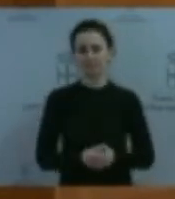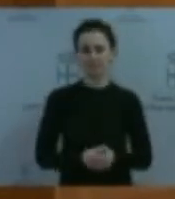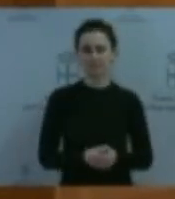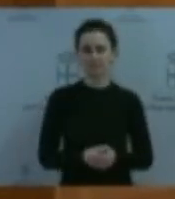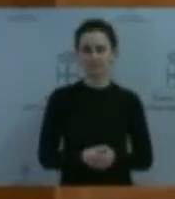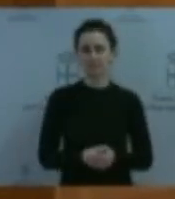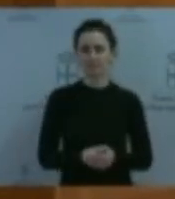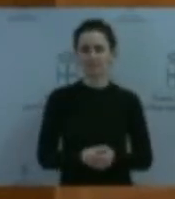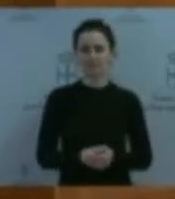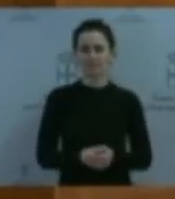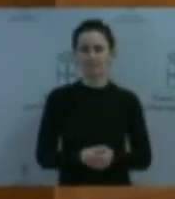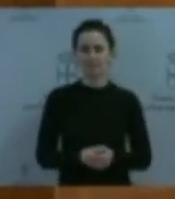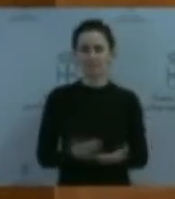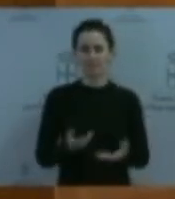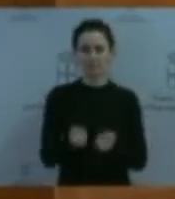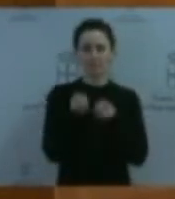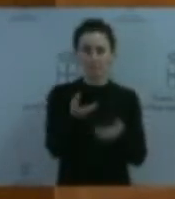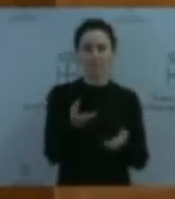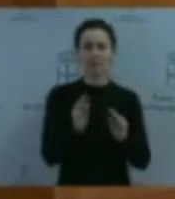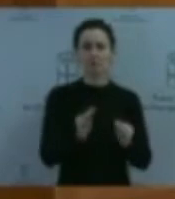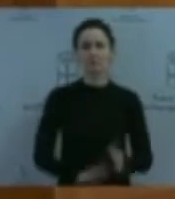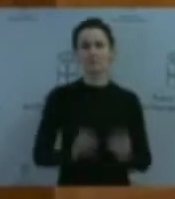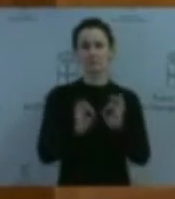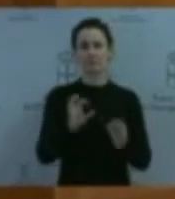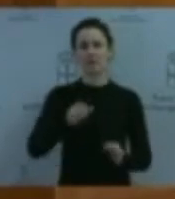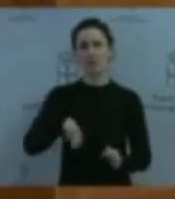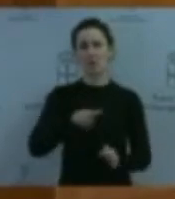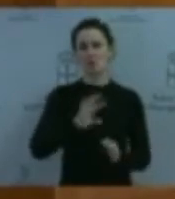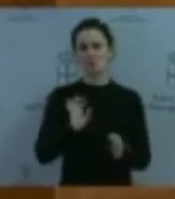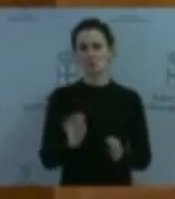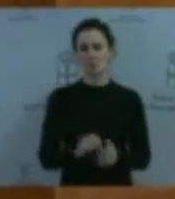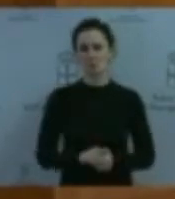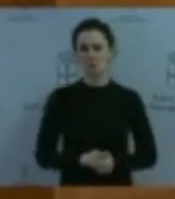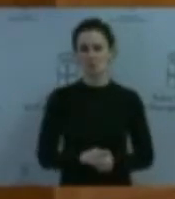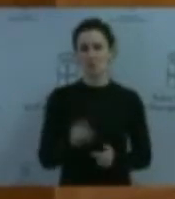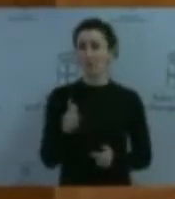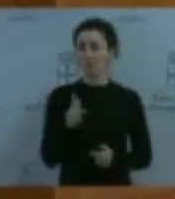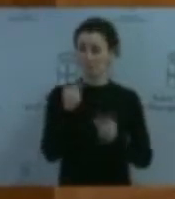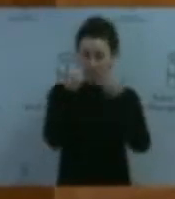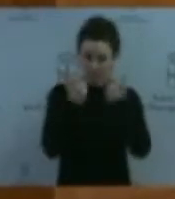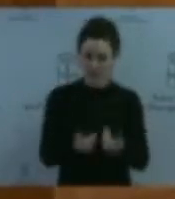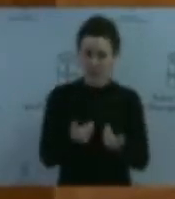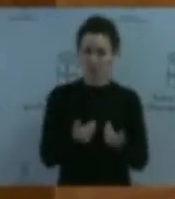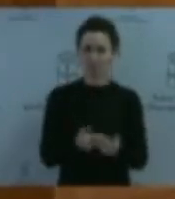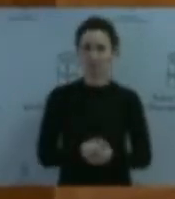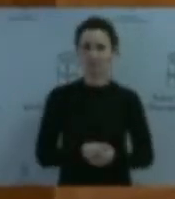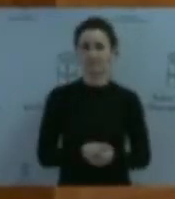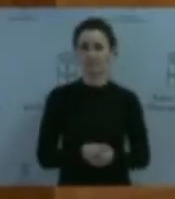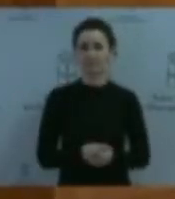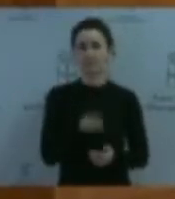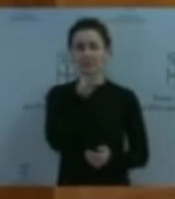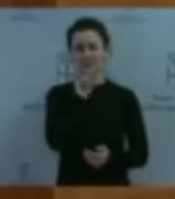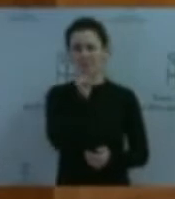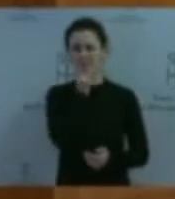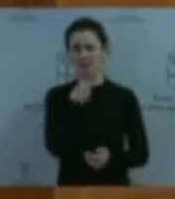de las Naciones Unidas sobre la extrema pobreza y los derechos humanos, Philip Ashton, espero haber pronunciado bien, Lorena, sobre la conclusión